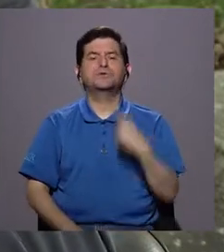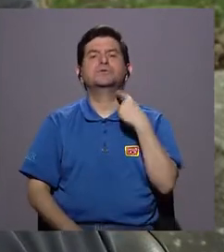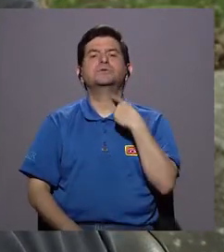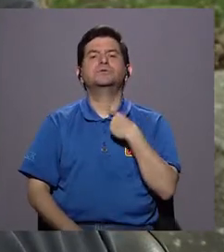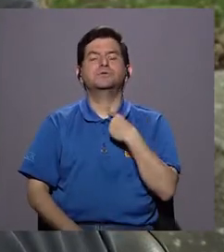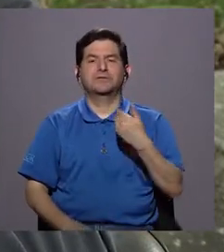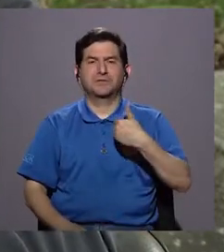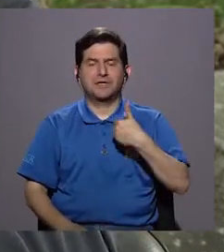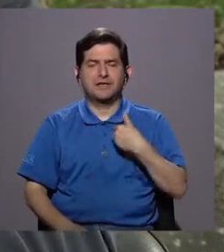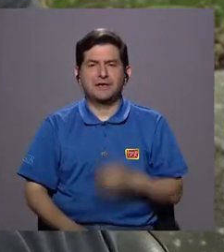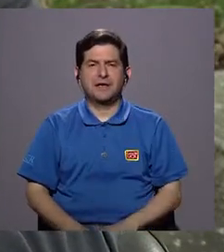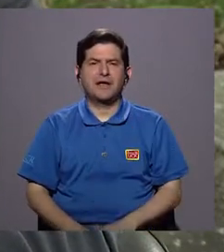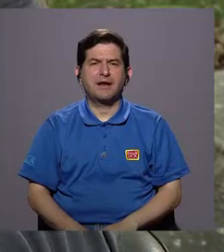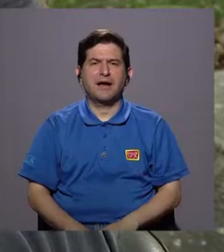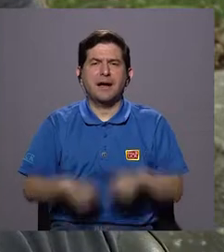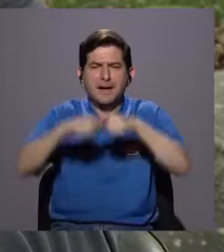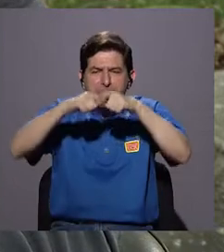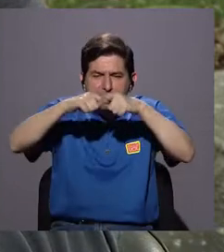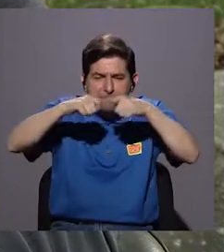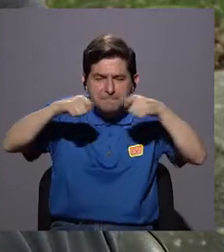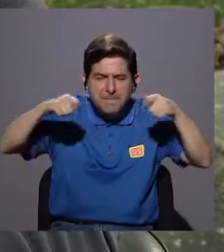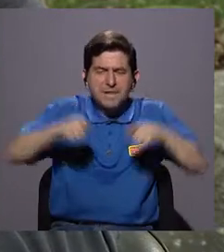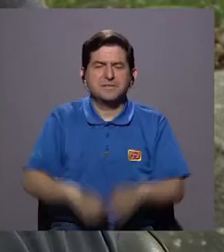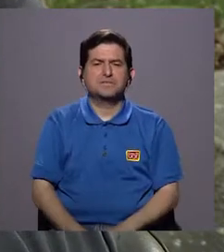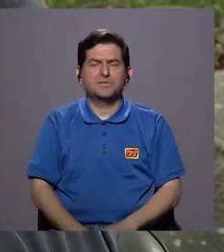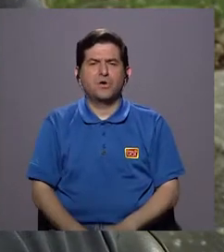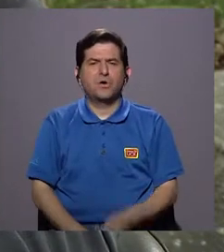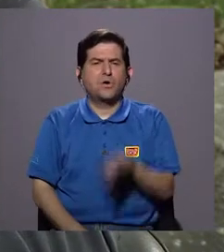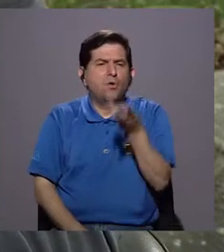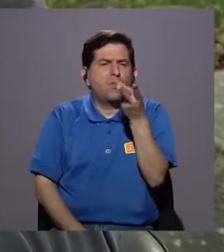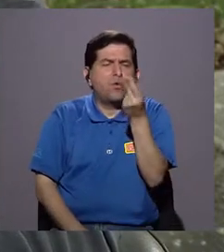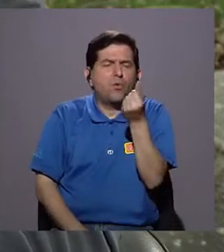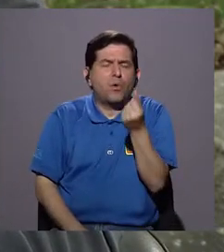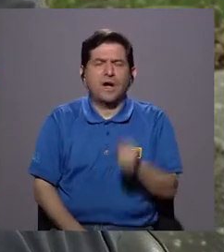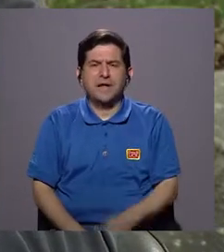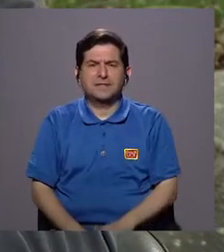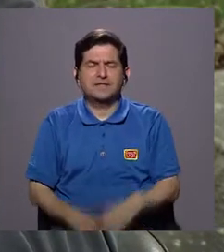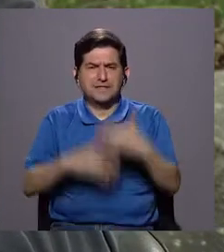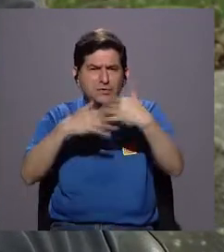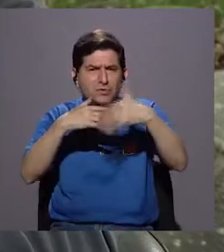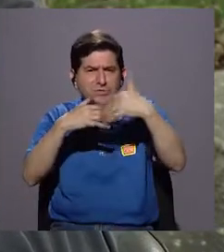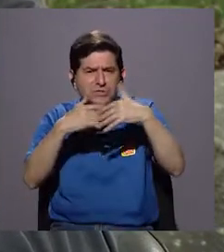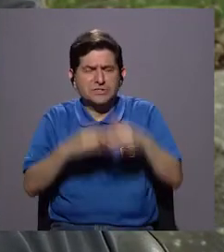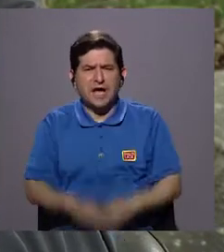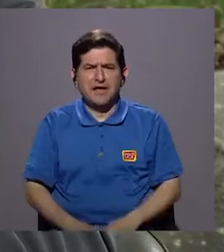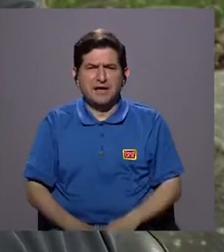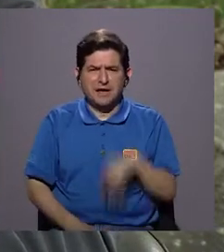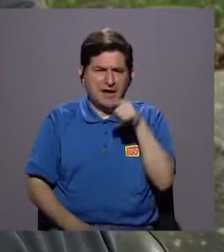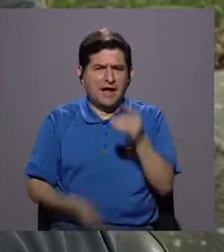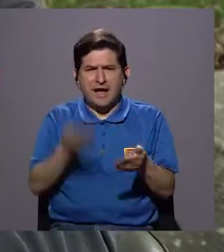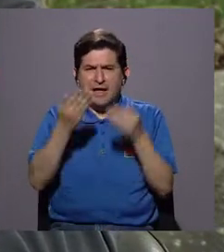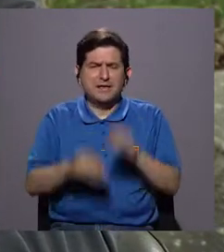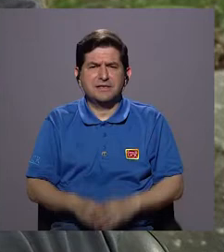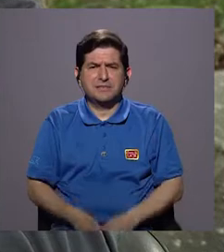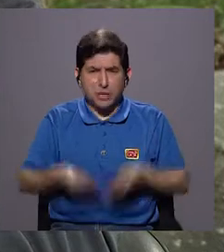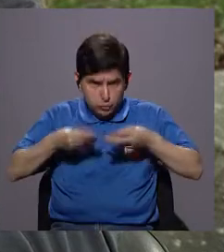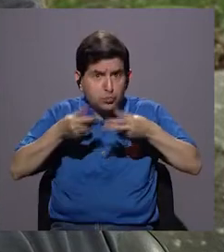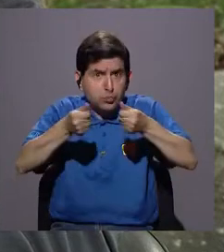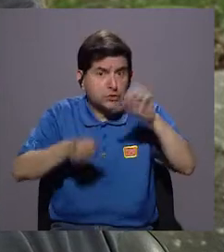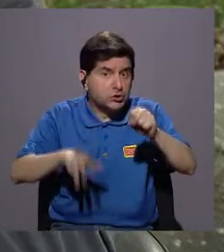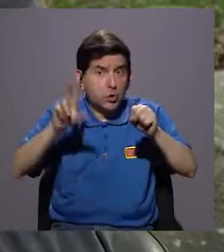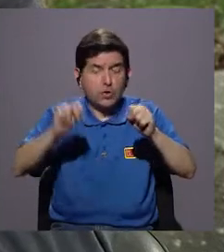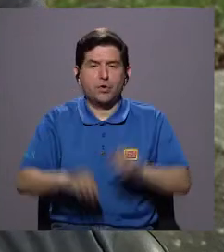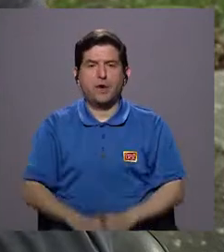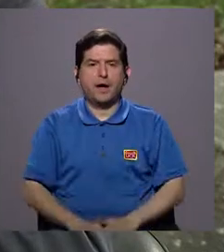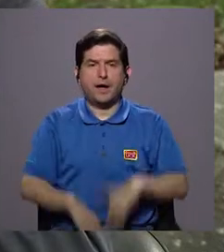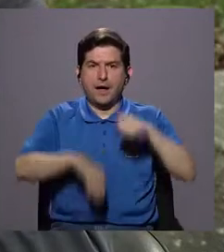tenemos unos receptores que miden qué tan concentrado, qué tan diluida está nuestra sangre. Y entonces esos receptores mandan una señal al